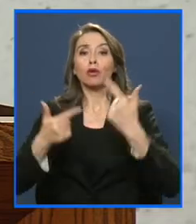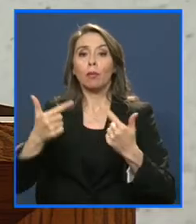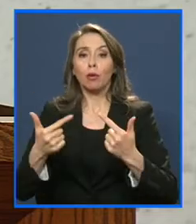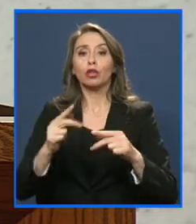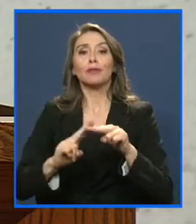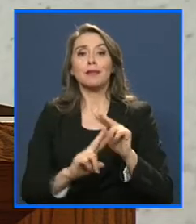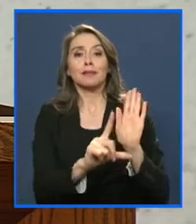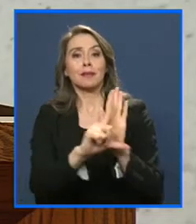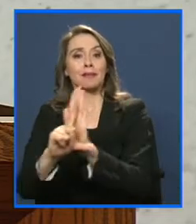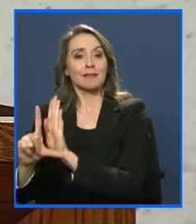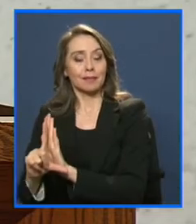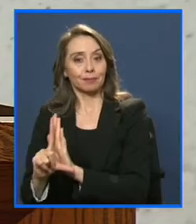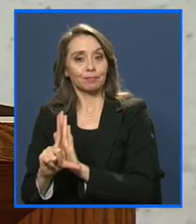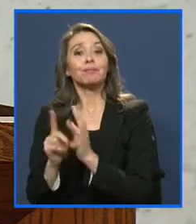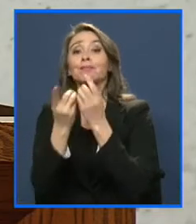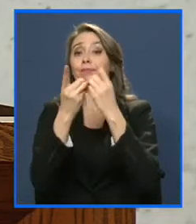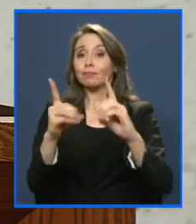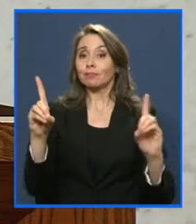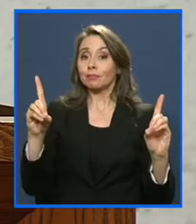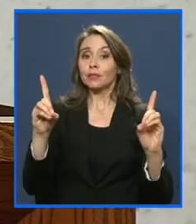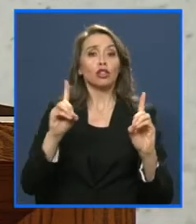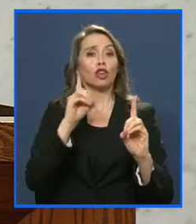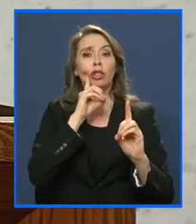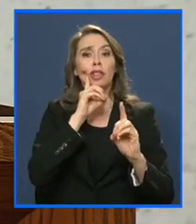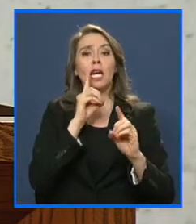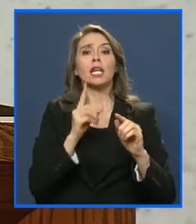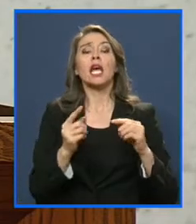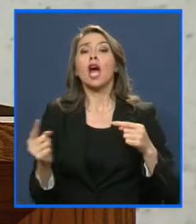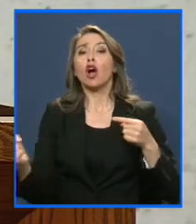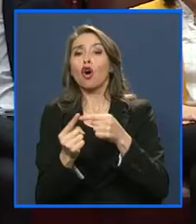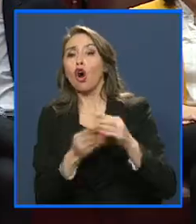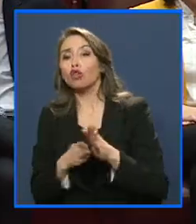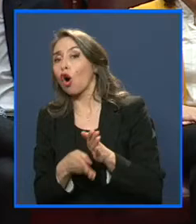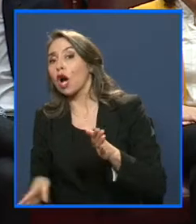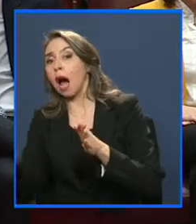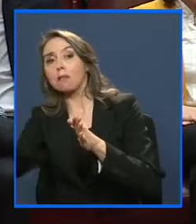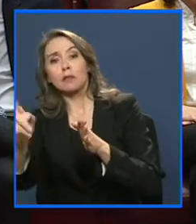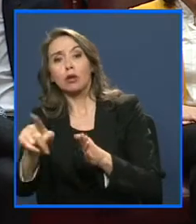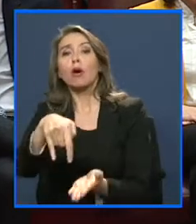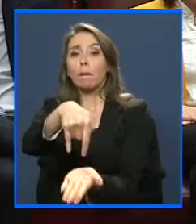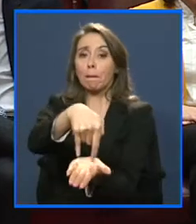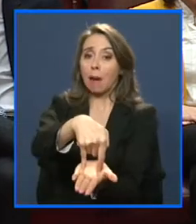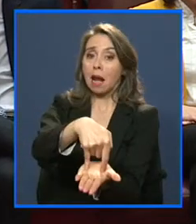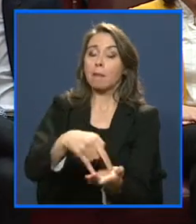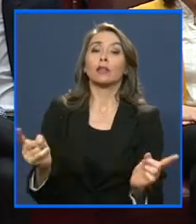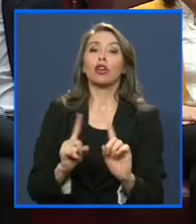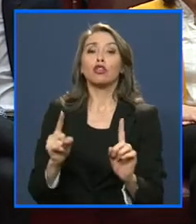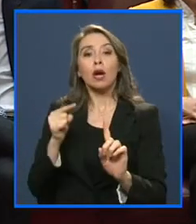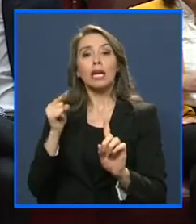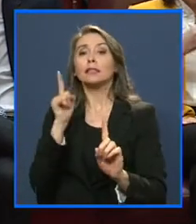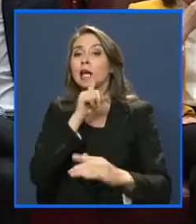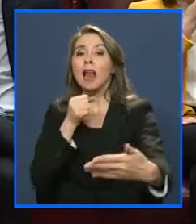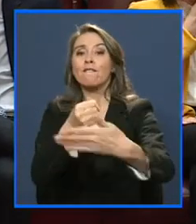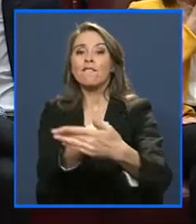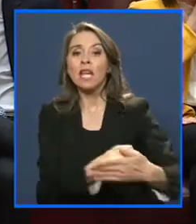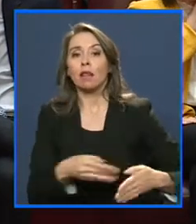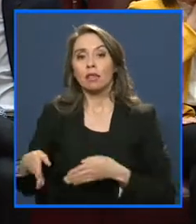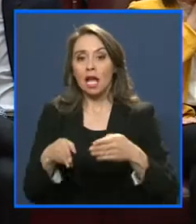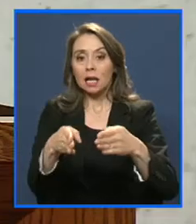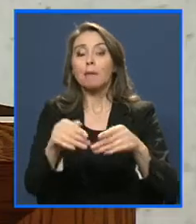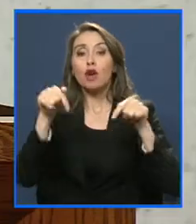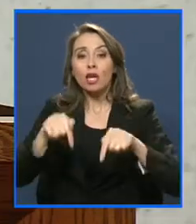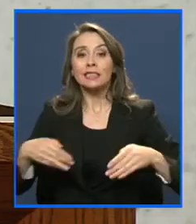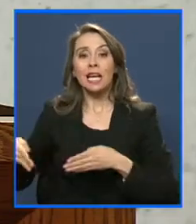y en ello la democracia no tiene atajos por cierto el parlamento no es el final del camino pero es el camino